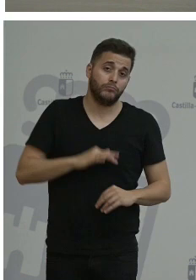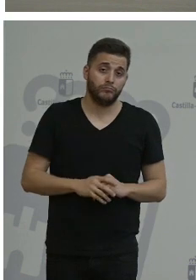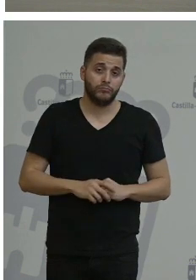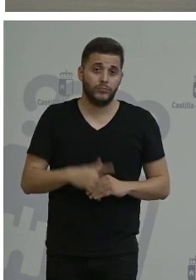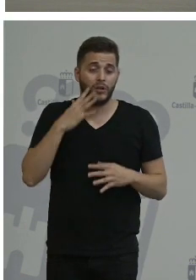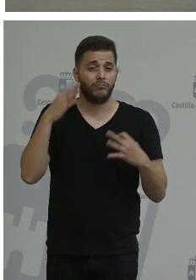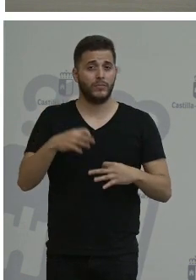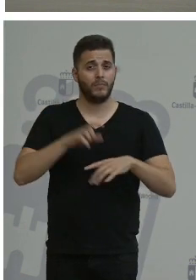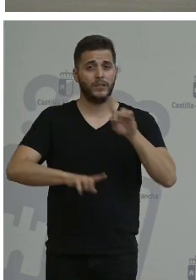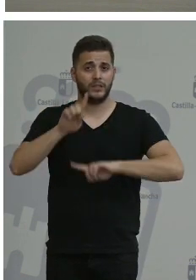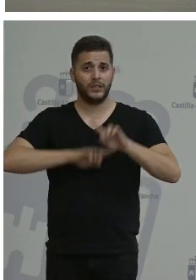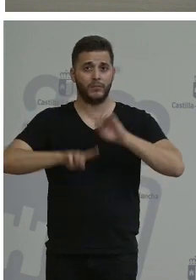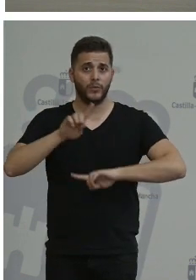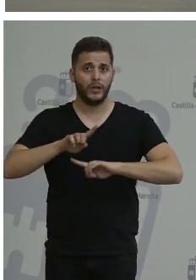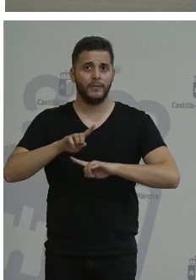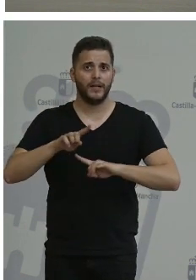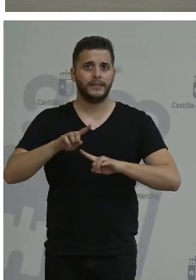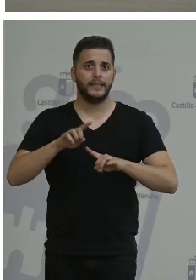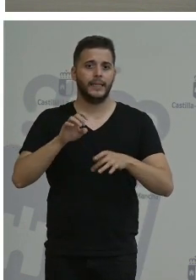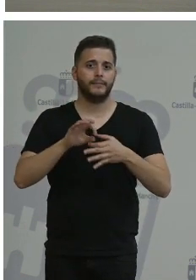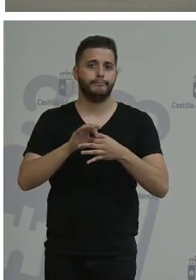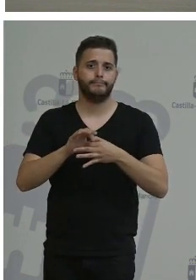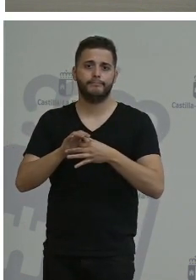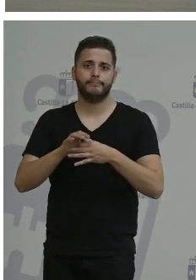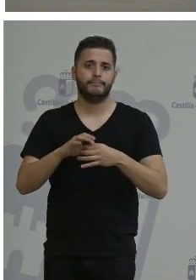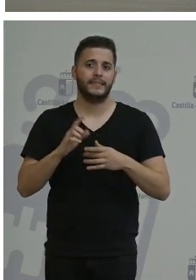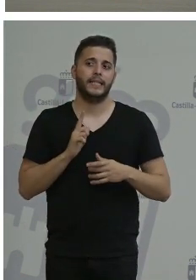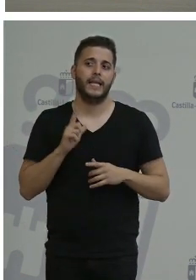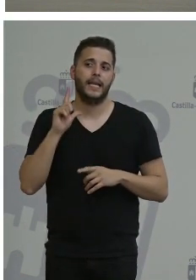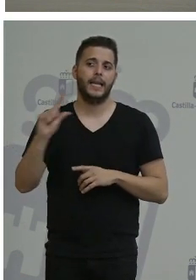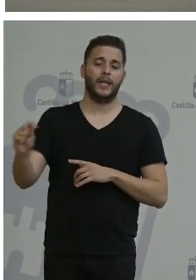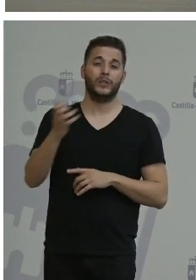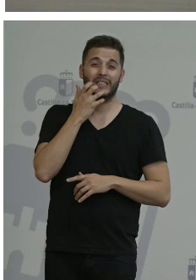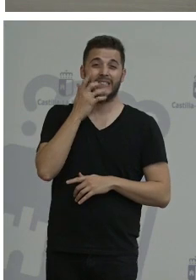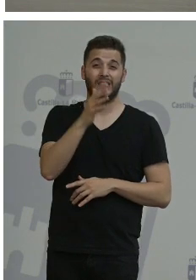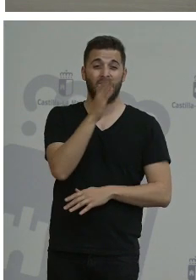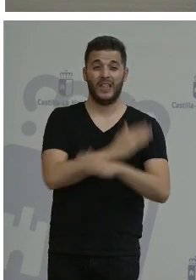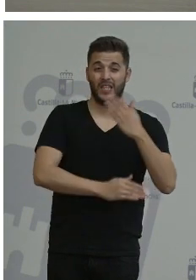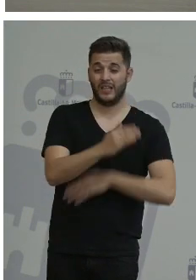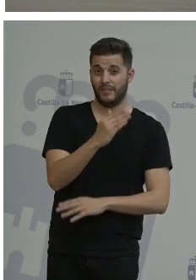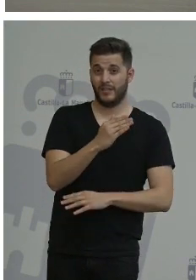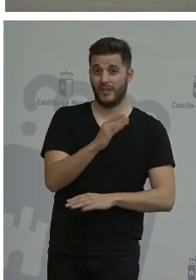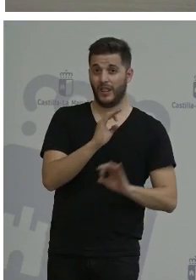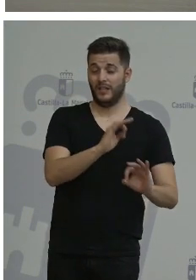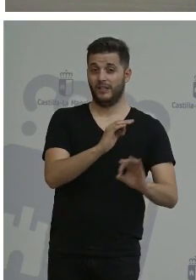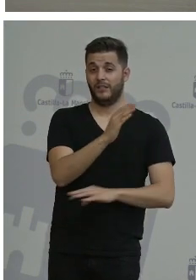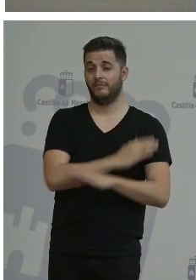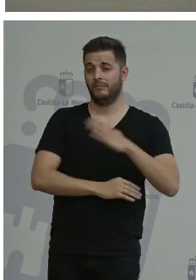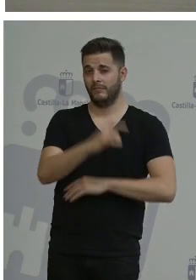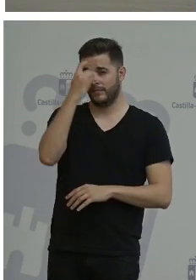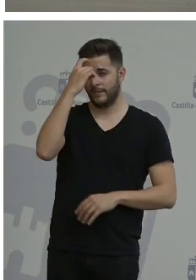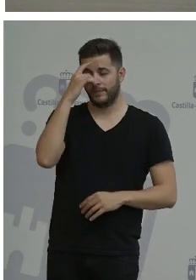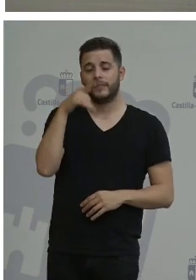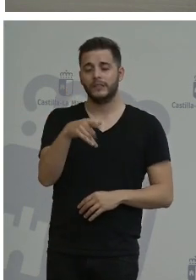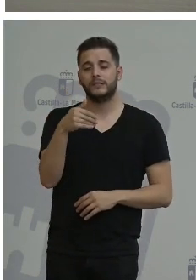pues, el problema de desarraigo es un problema importante. Cuando hablamos, si ya lo es la discapacidad y la discapacidad intelectual, pues, tenemos un problema,